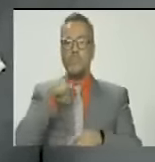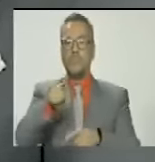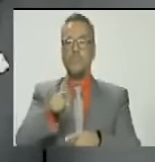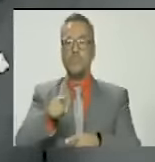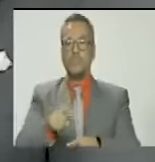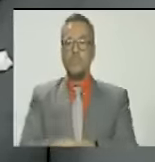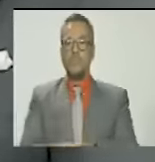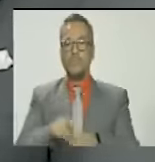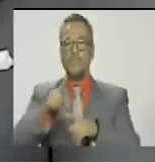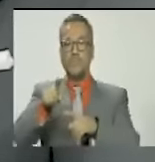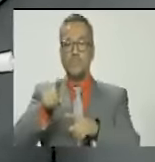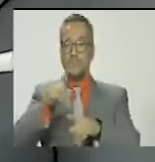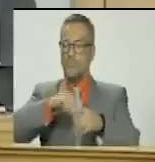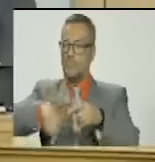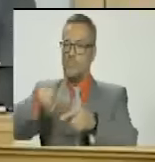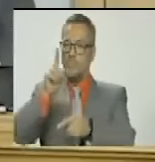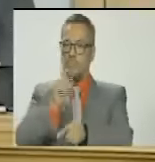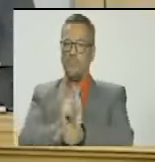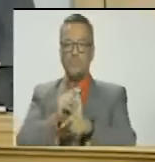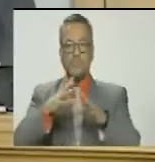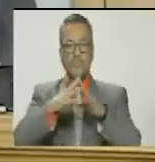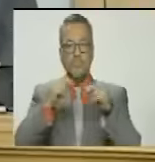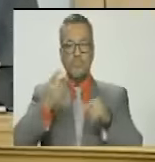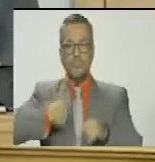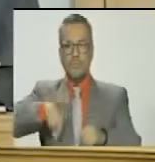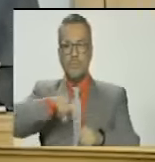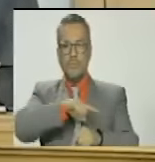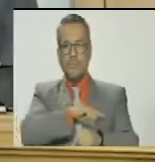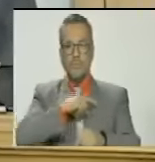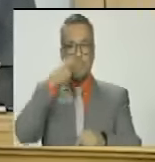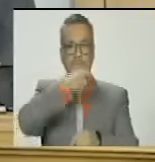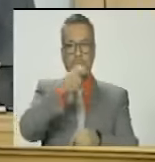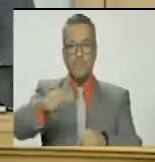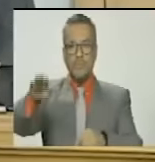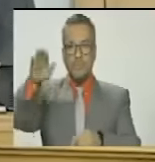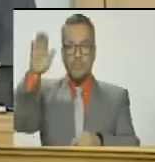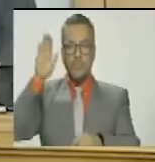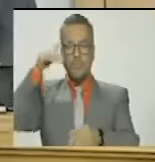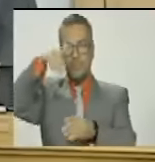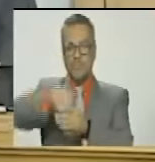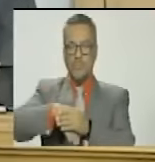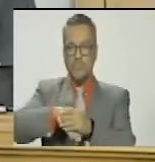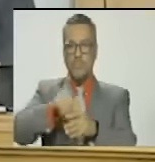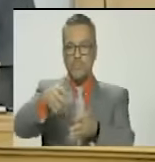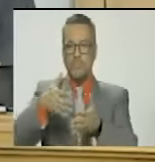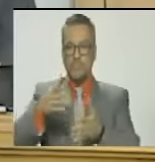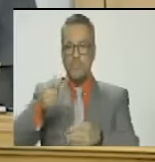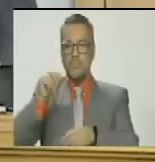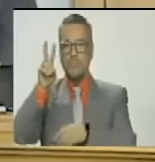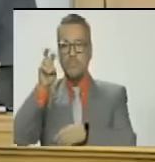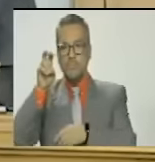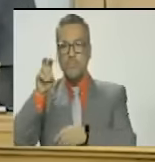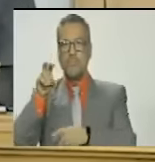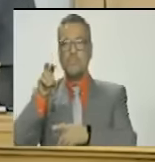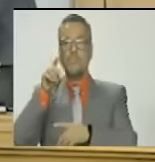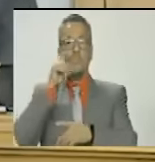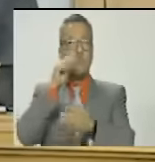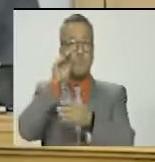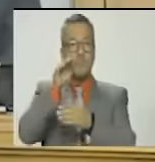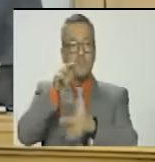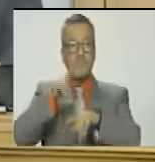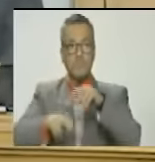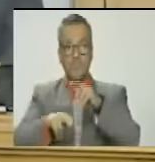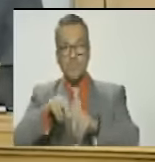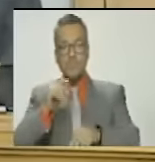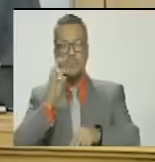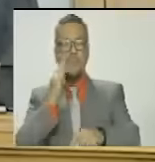de manera casi unánime todo nuestro pueblo votó a favor de los nuevos derroteros que debemos